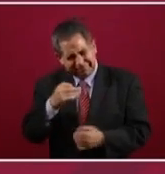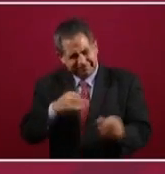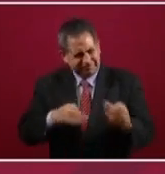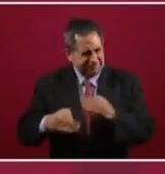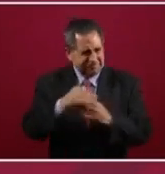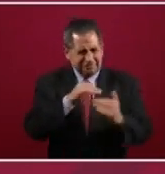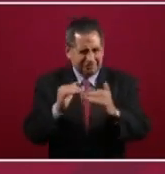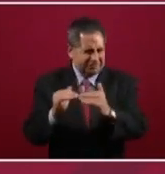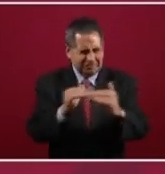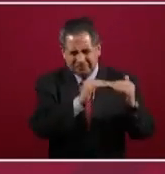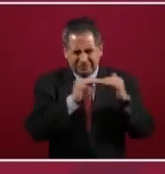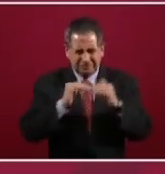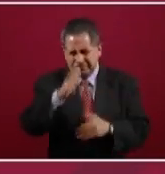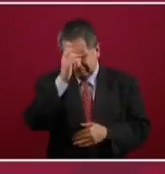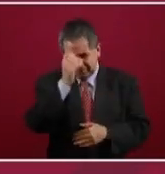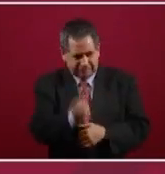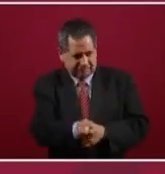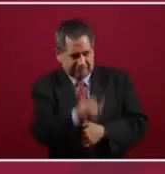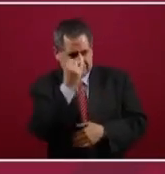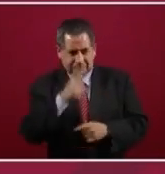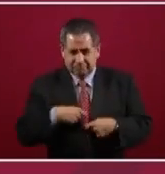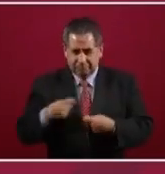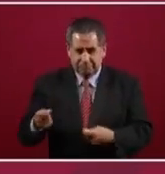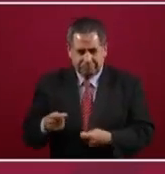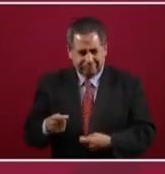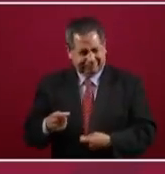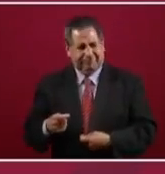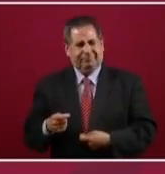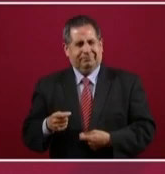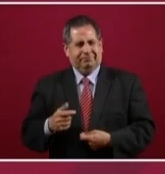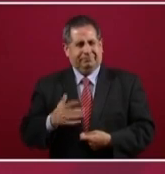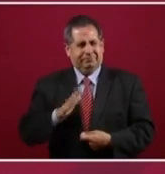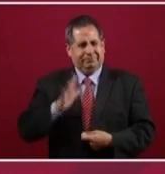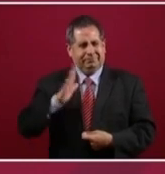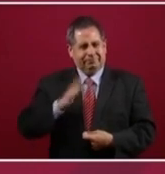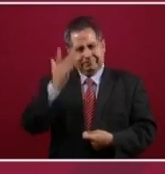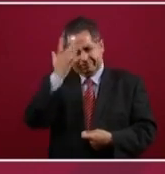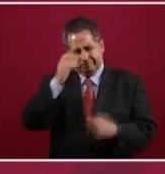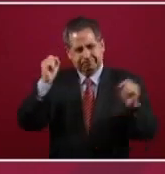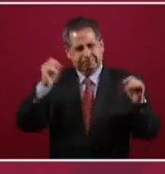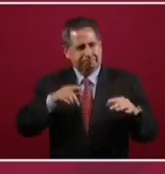¿Cómo le hacía? Era un mago.